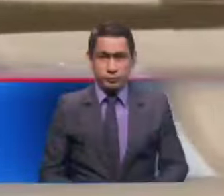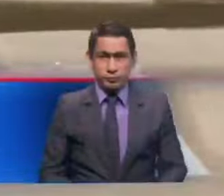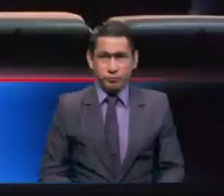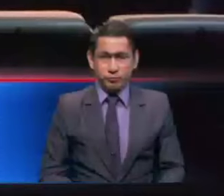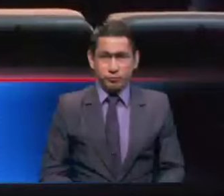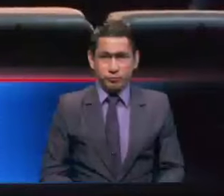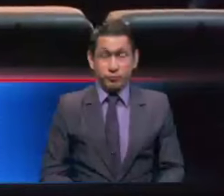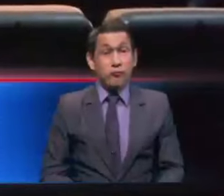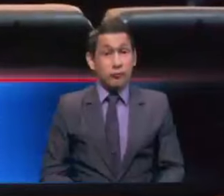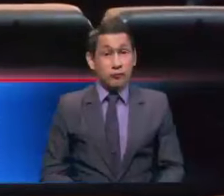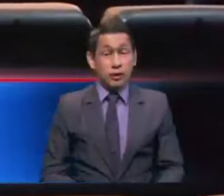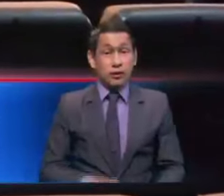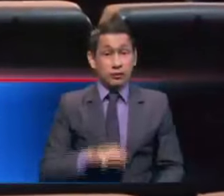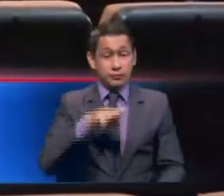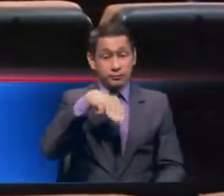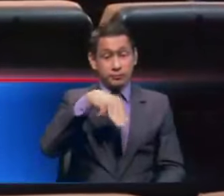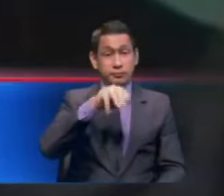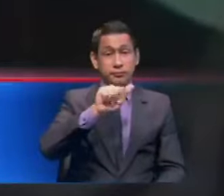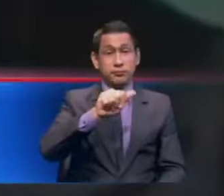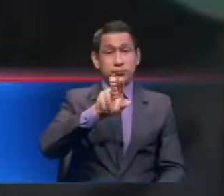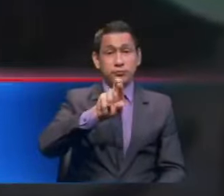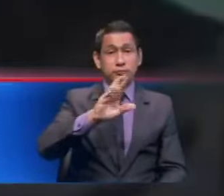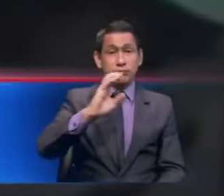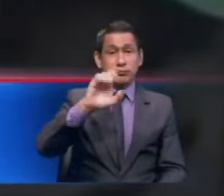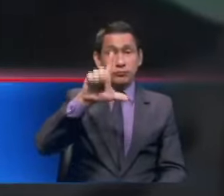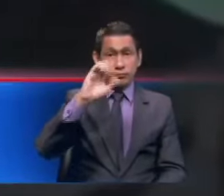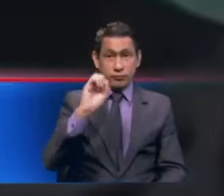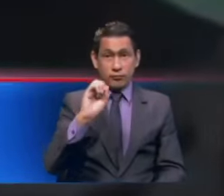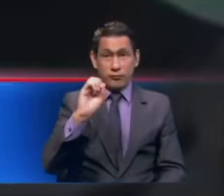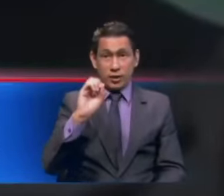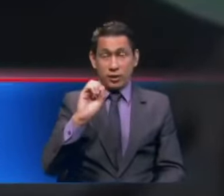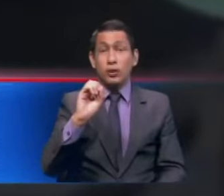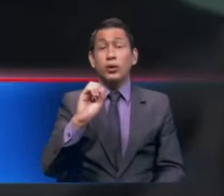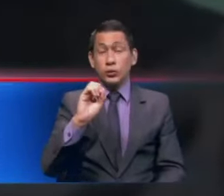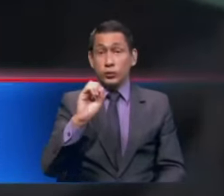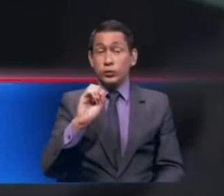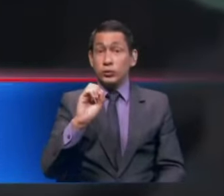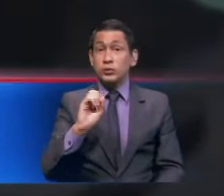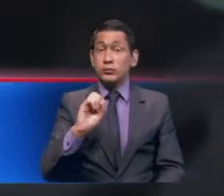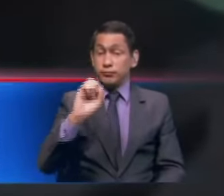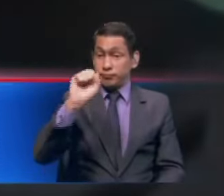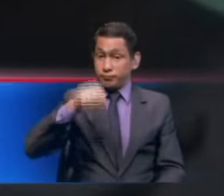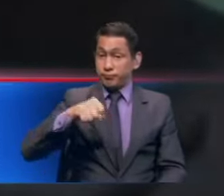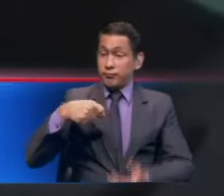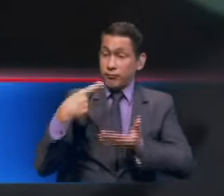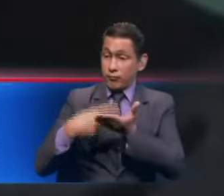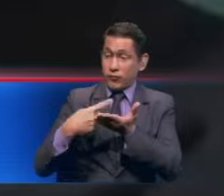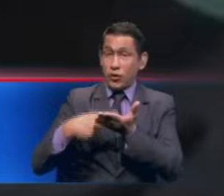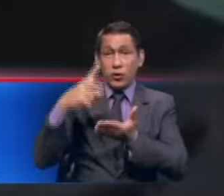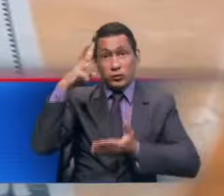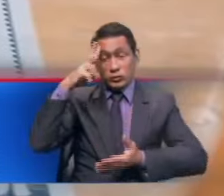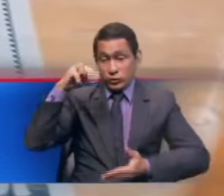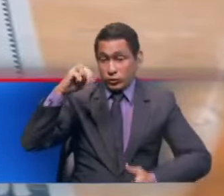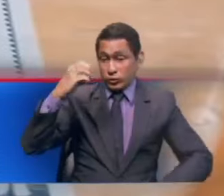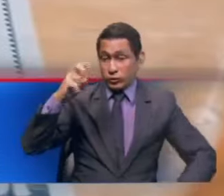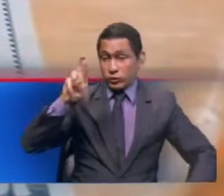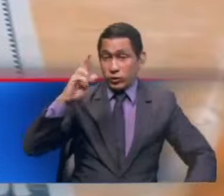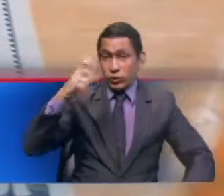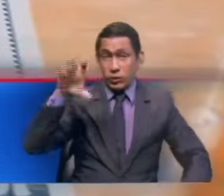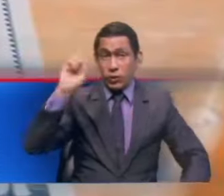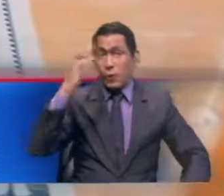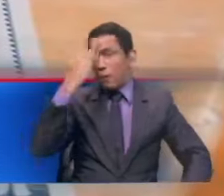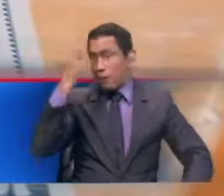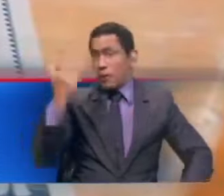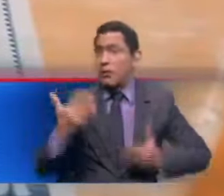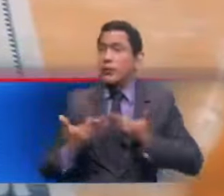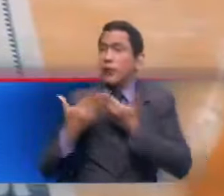anticipado, Marcelo L. dijo que Pablo R., director del SNAI, mantuvo un encuentro con Leandro Norero para agradecerle los